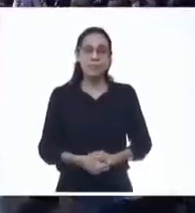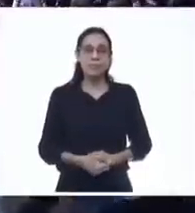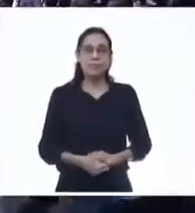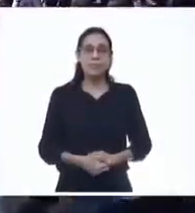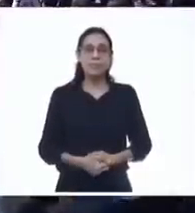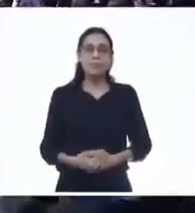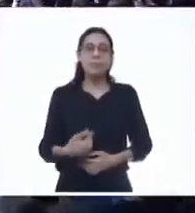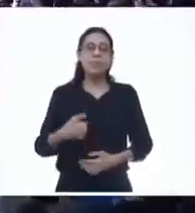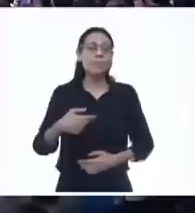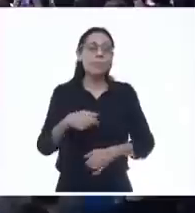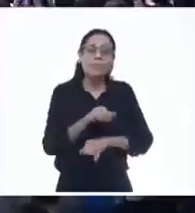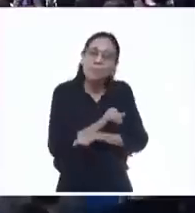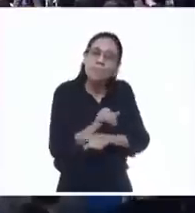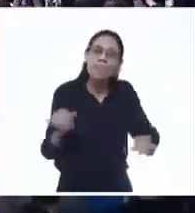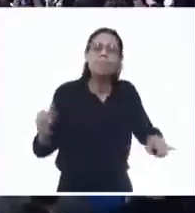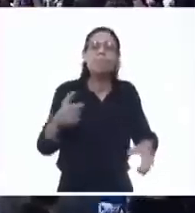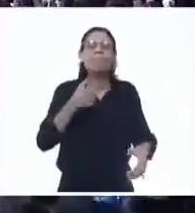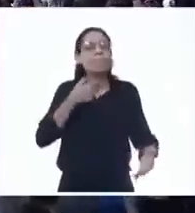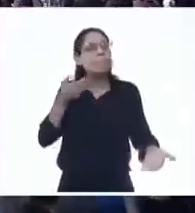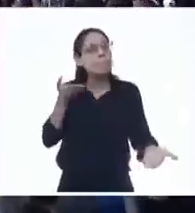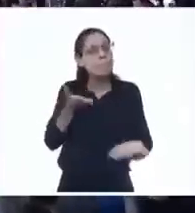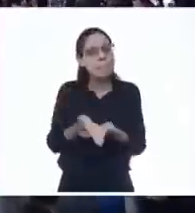Quiero pedirles